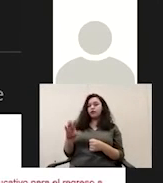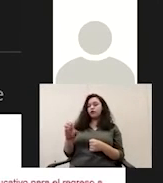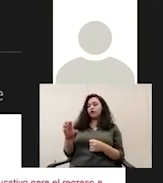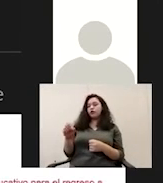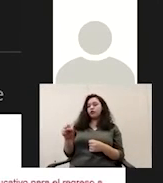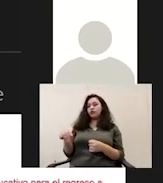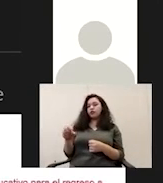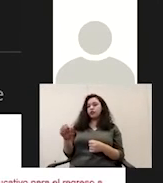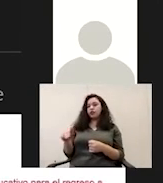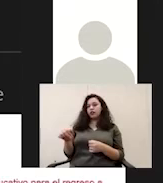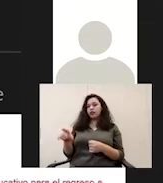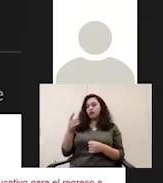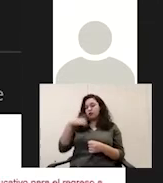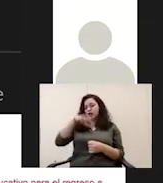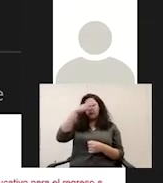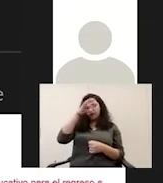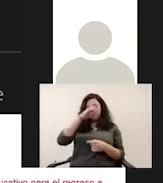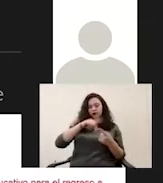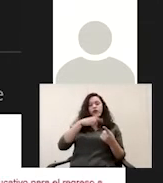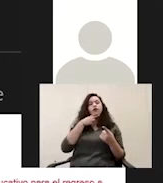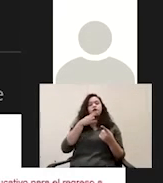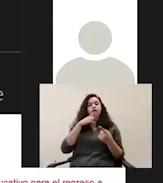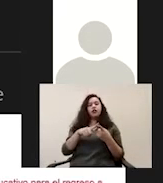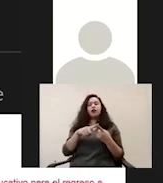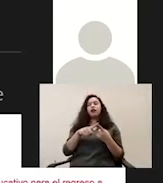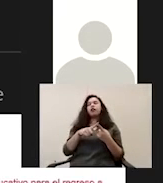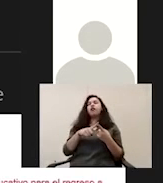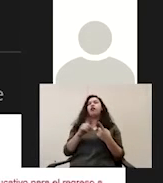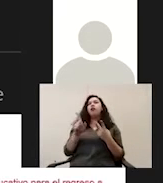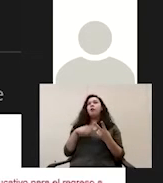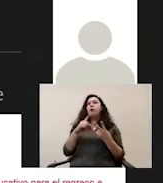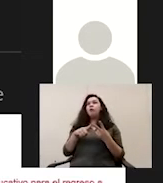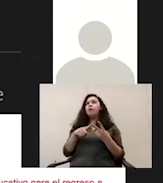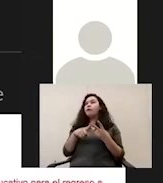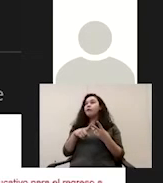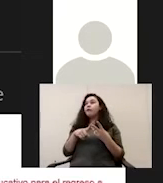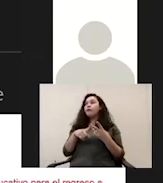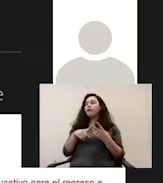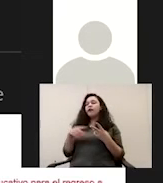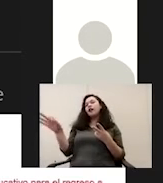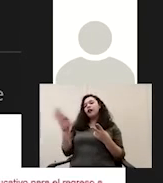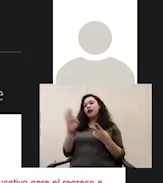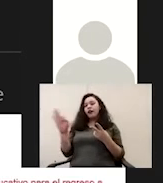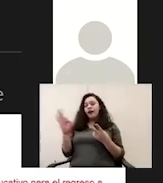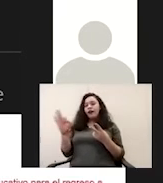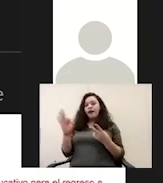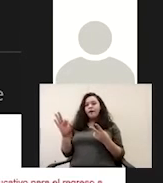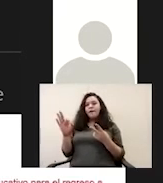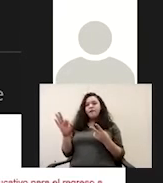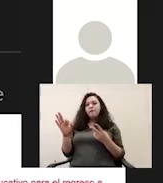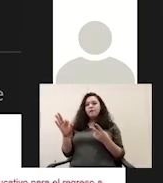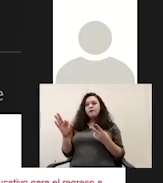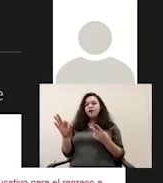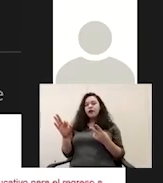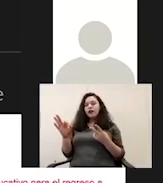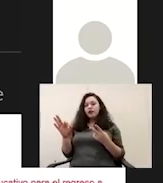uso de algún pañuelo desechable, por el uso de, no sé, tal vez un pañuelo